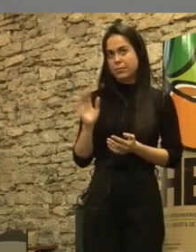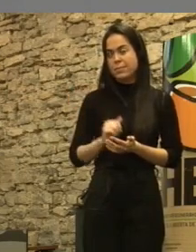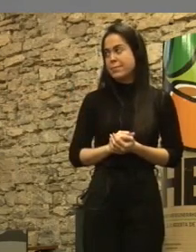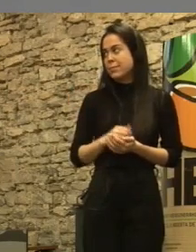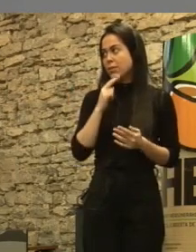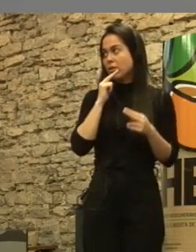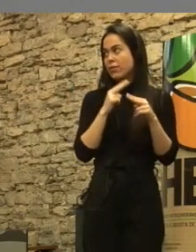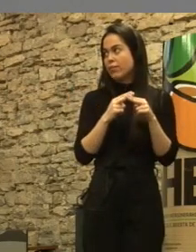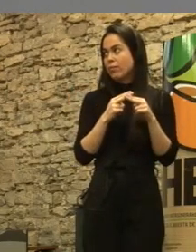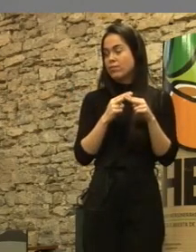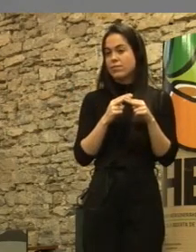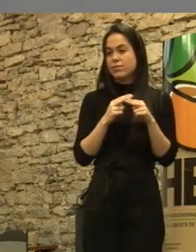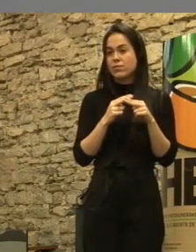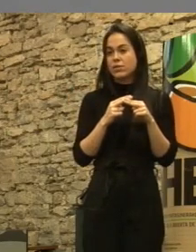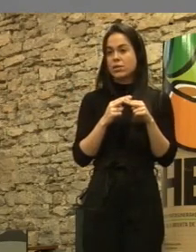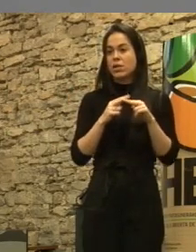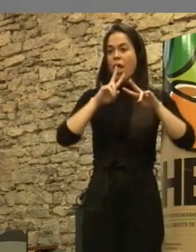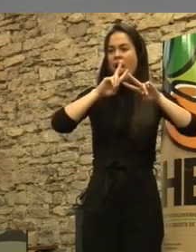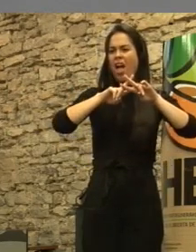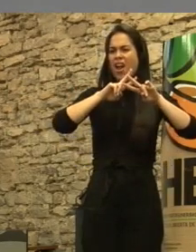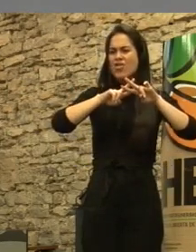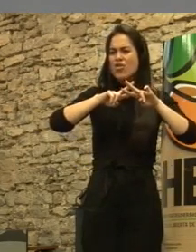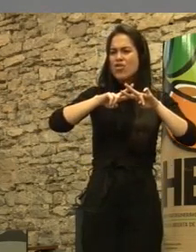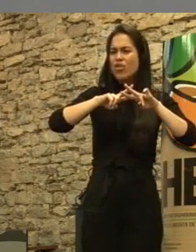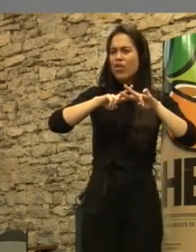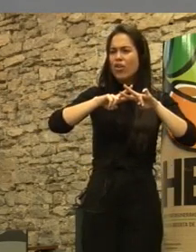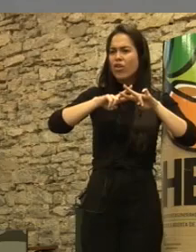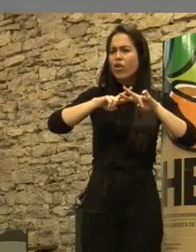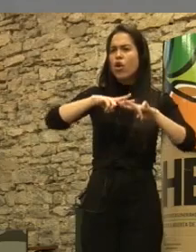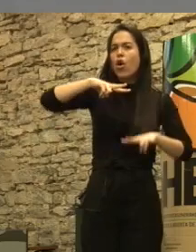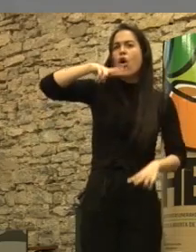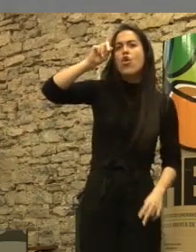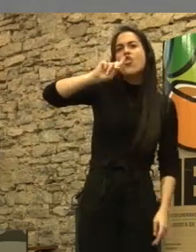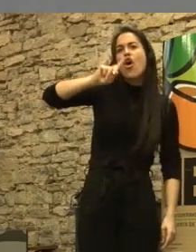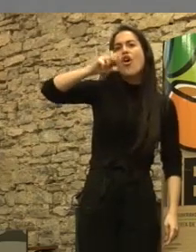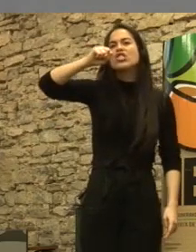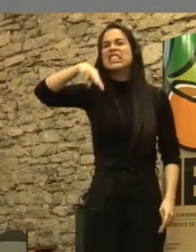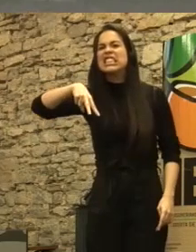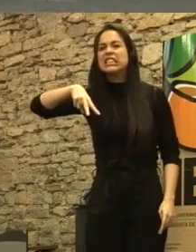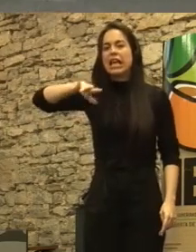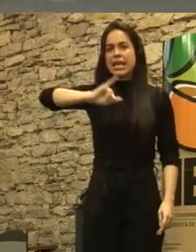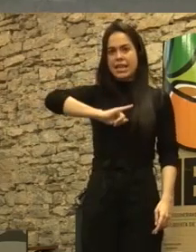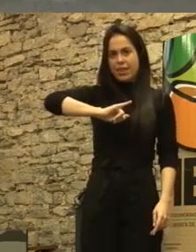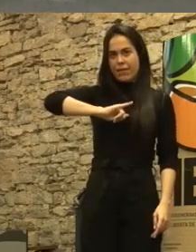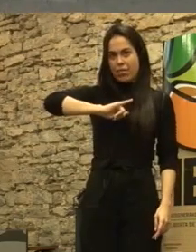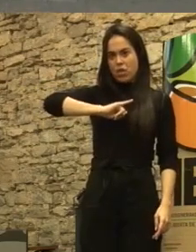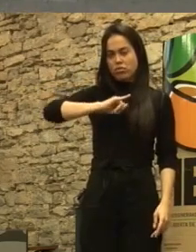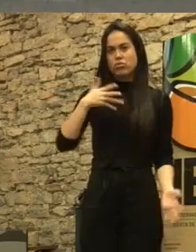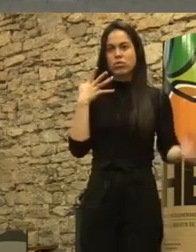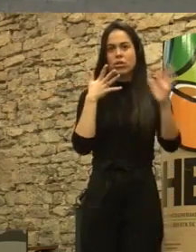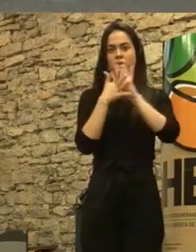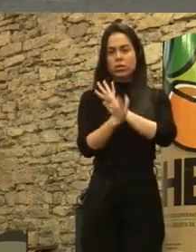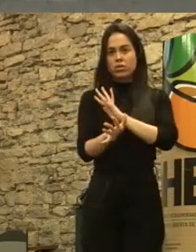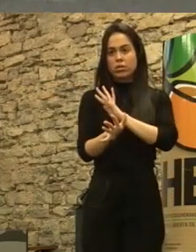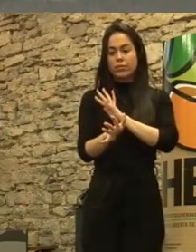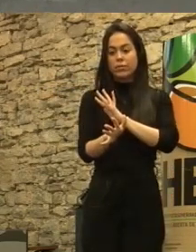llama almohadilla no sin ID, no sin identificación, y la cosa va exclusivamente de señores agentes